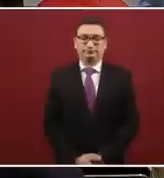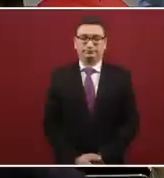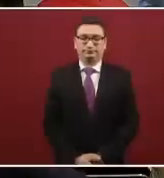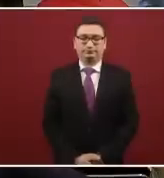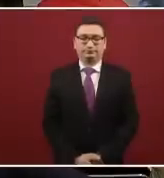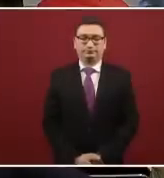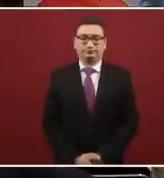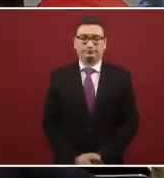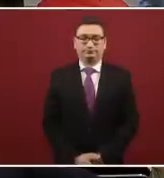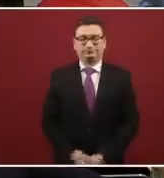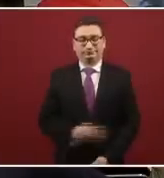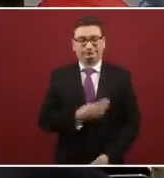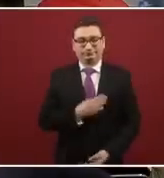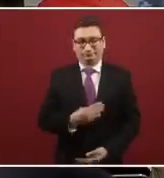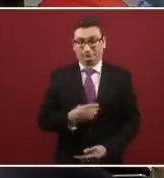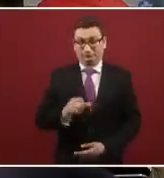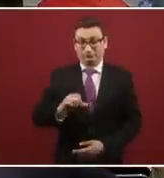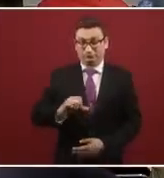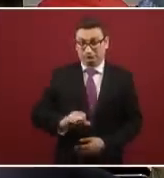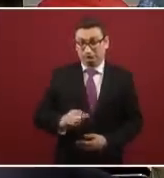el día de hoy